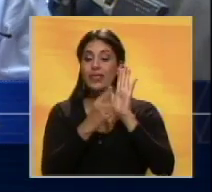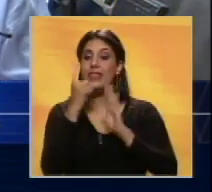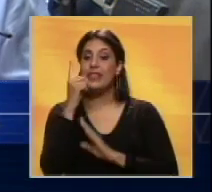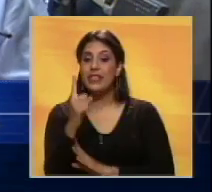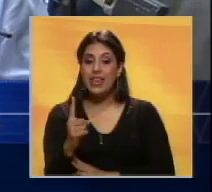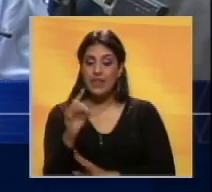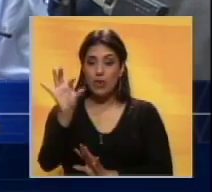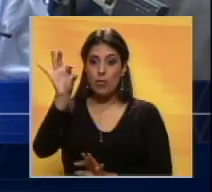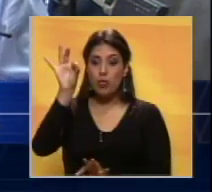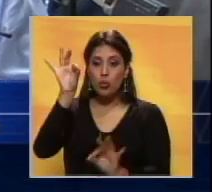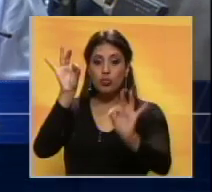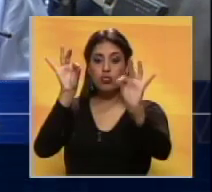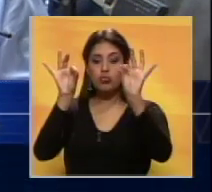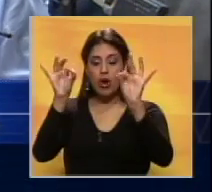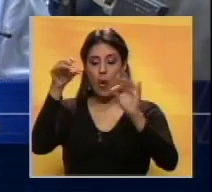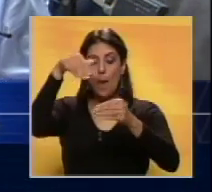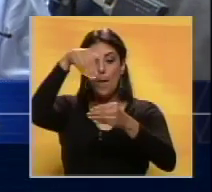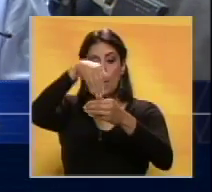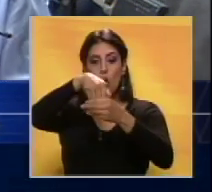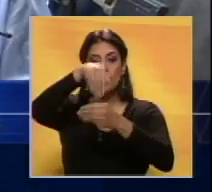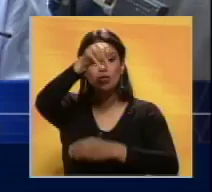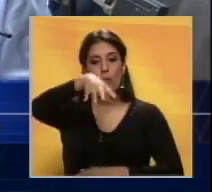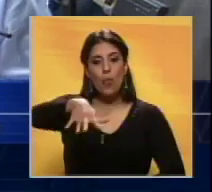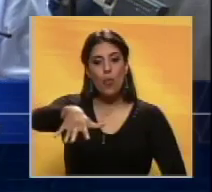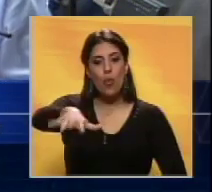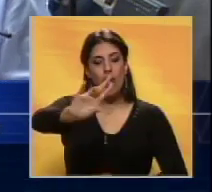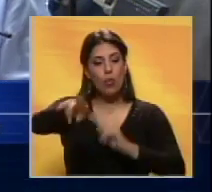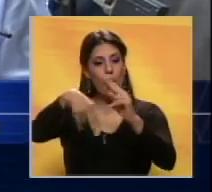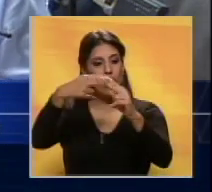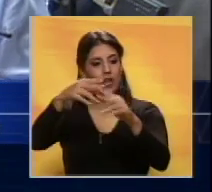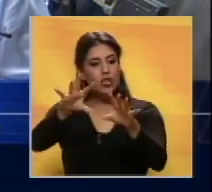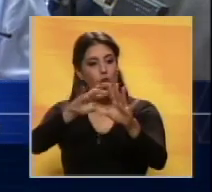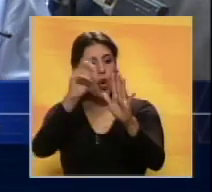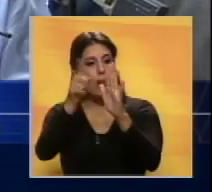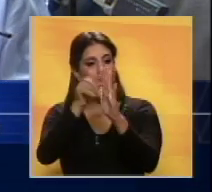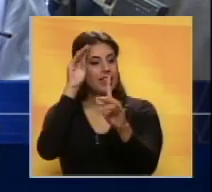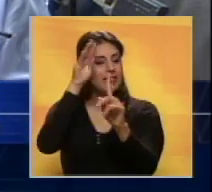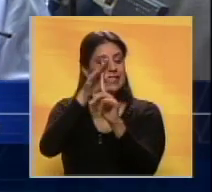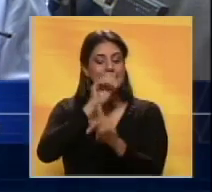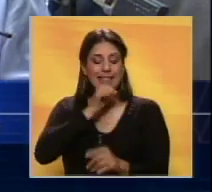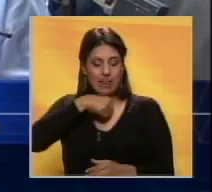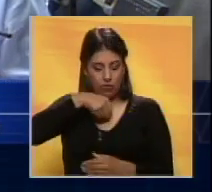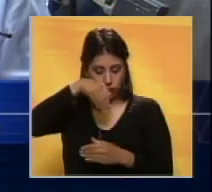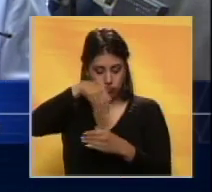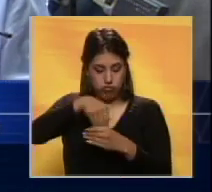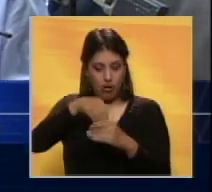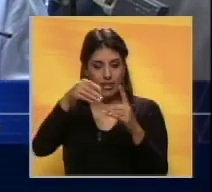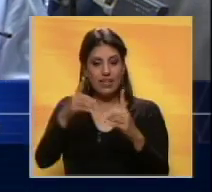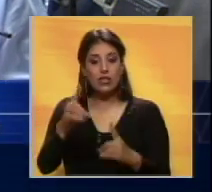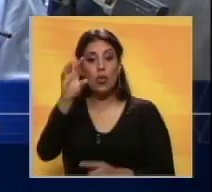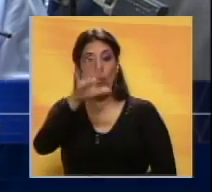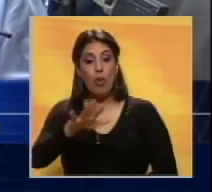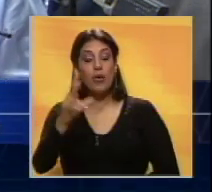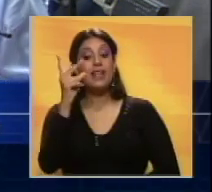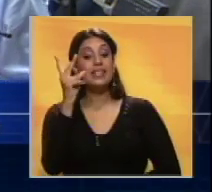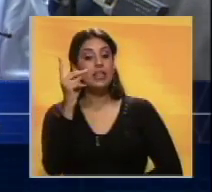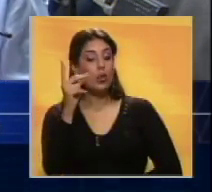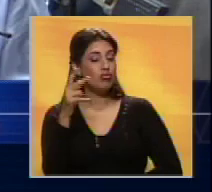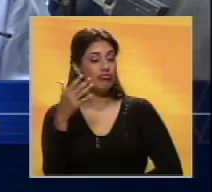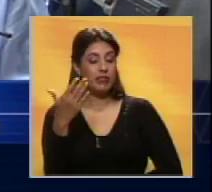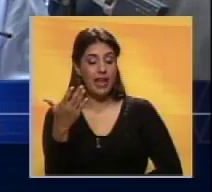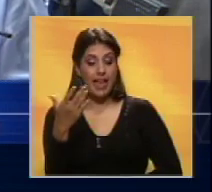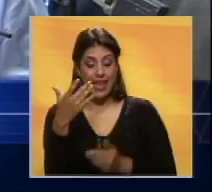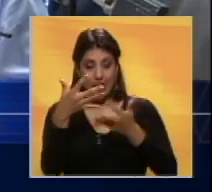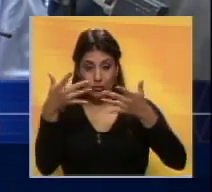ser elegidos por votación universal, directa y secreta, y en segundo lugar, que